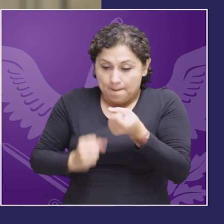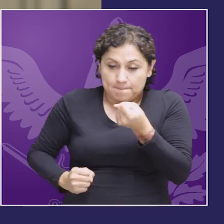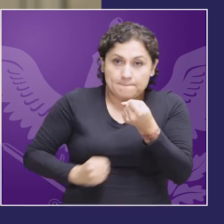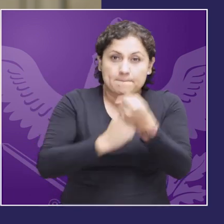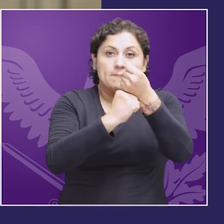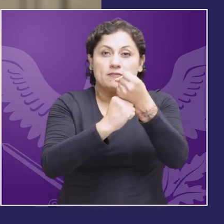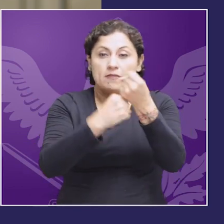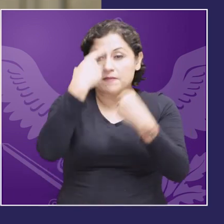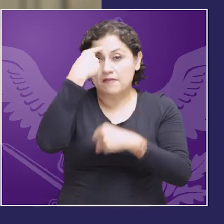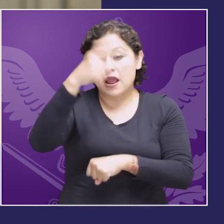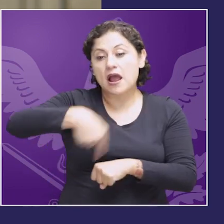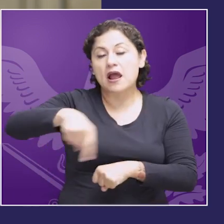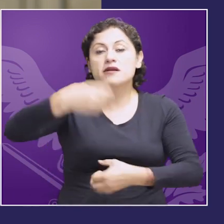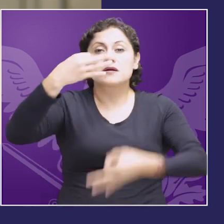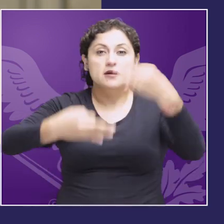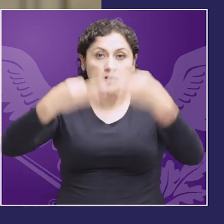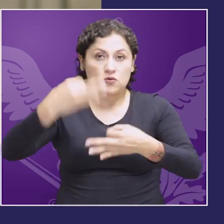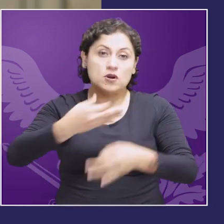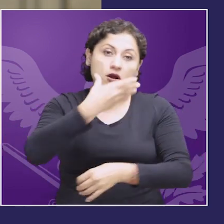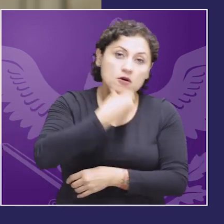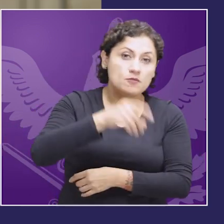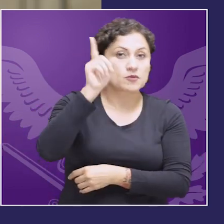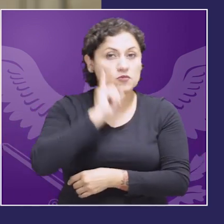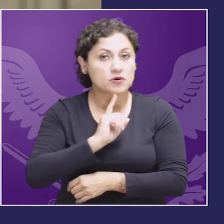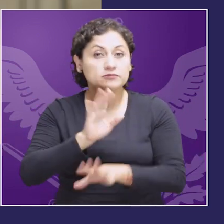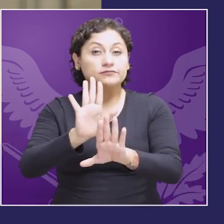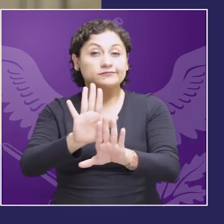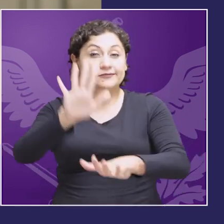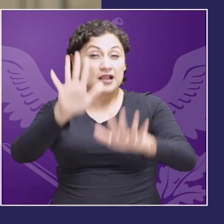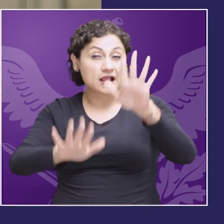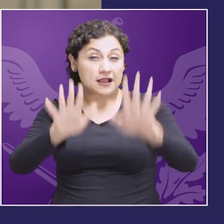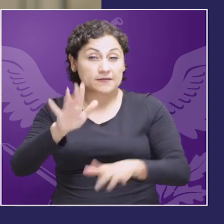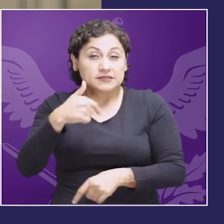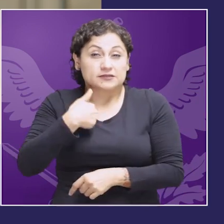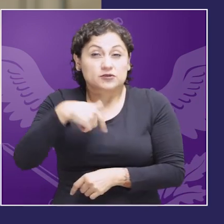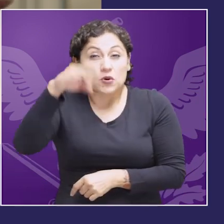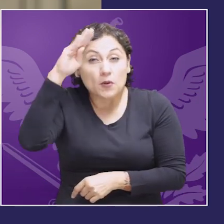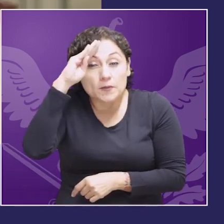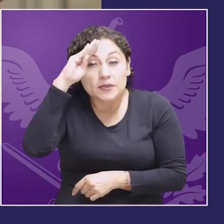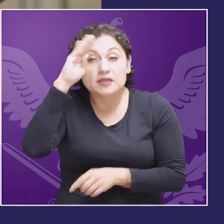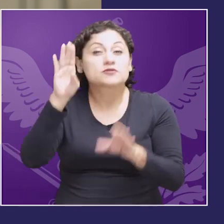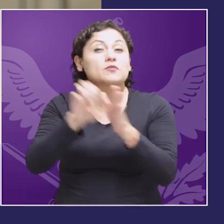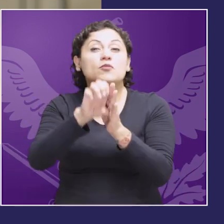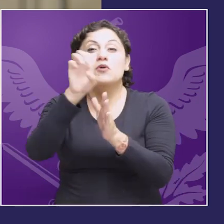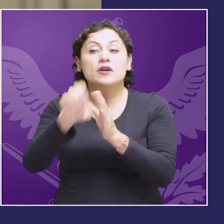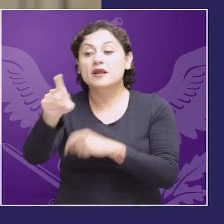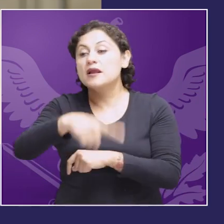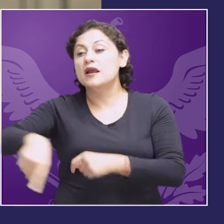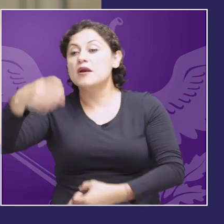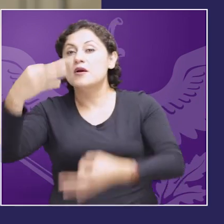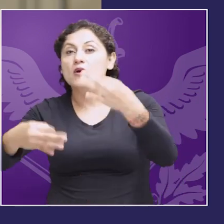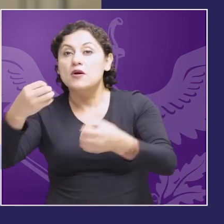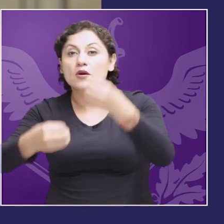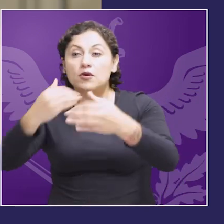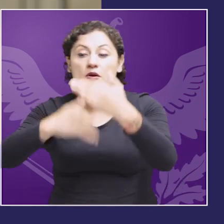la argumentación de los jueces y las juezas. Las juezas, muchas veces estoy hablando de un público que probablemente compartimos, en que tenemos que conocer un